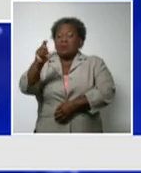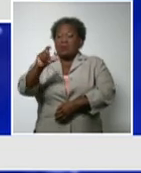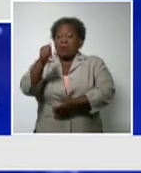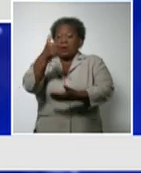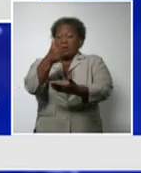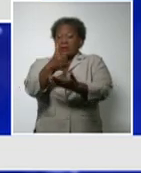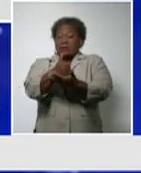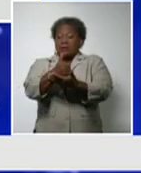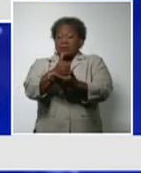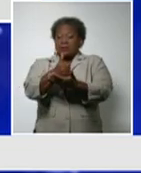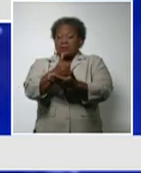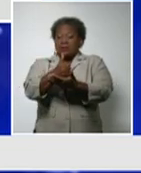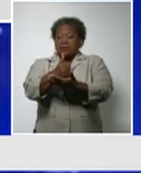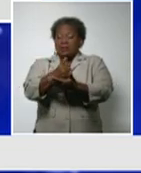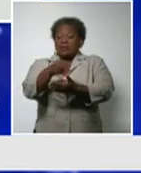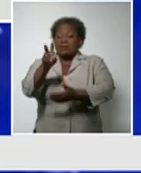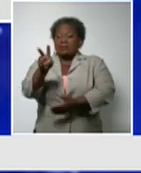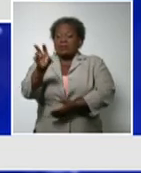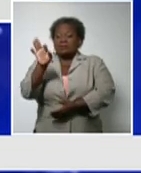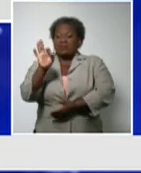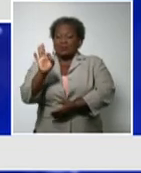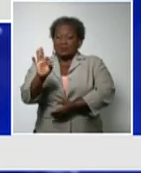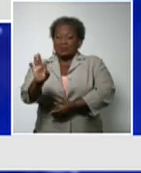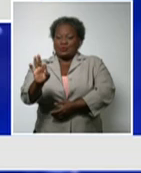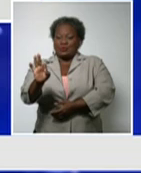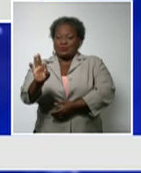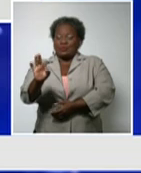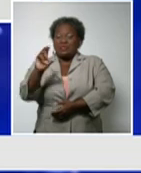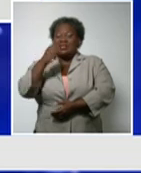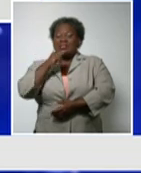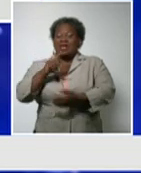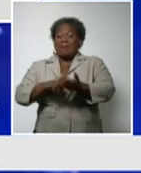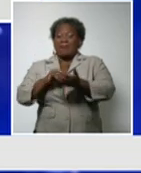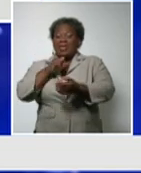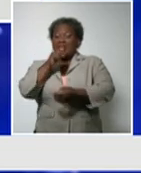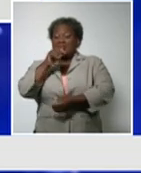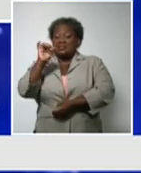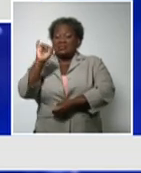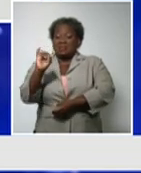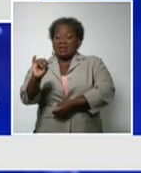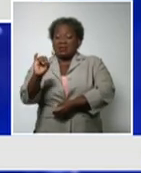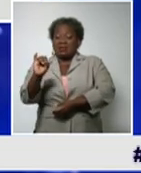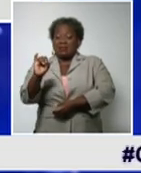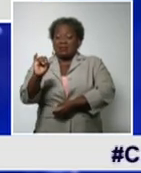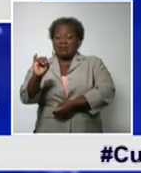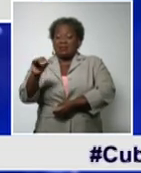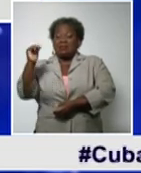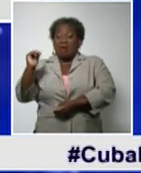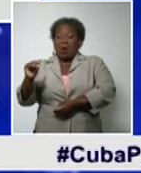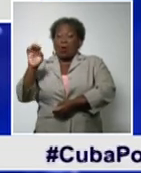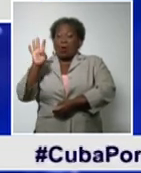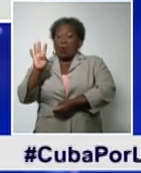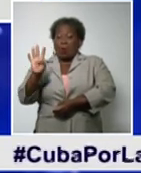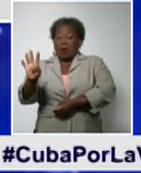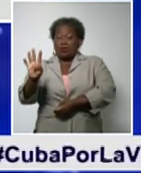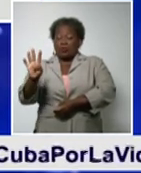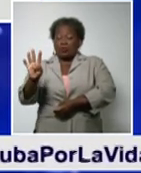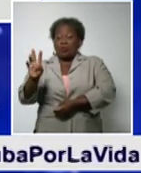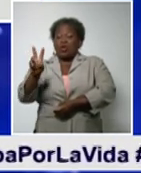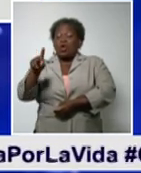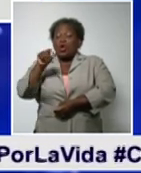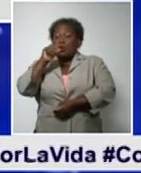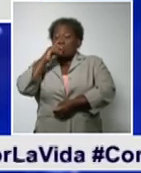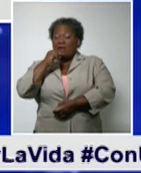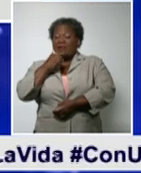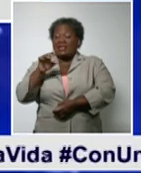número, 28 casos, Céspedes con 6, Floridas con 4 y Nuevita, Santa Cruz